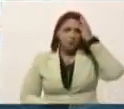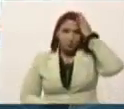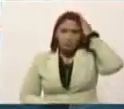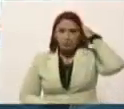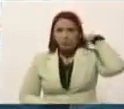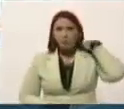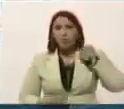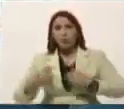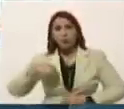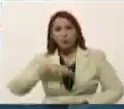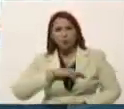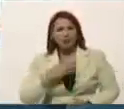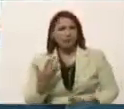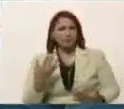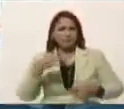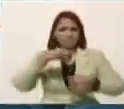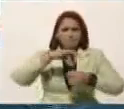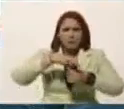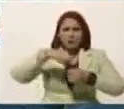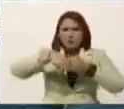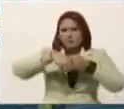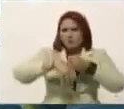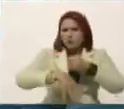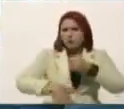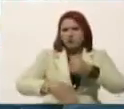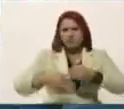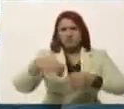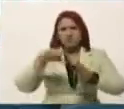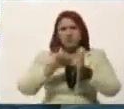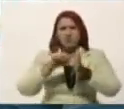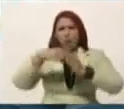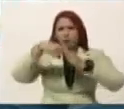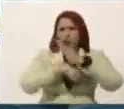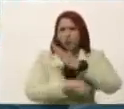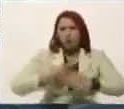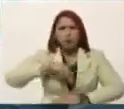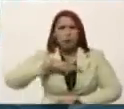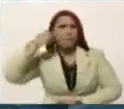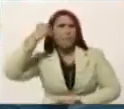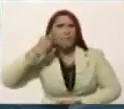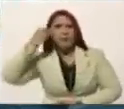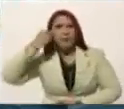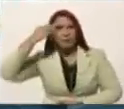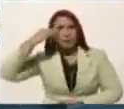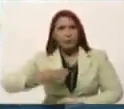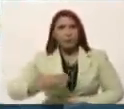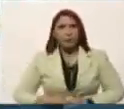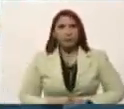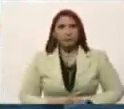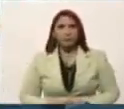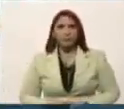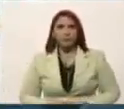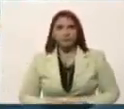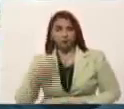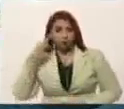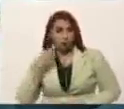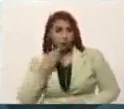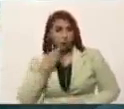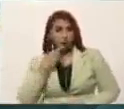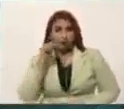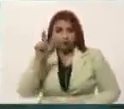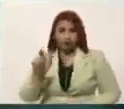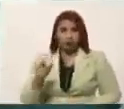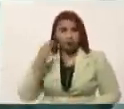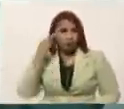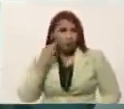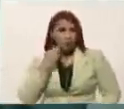porque nuestra raíz militar, de nuestro pensamiento militar, es Bolívar,